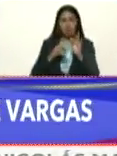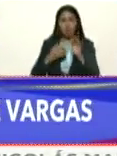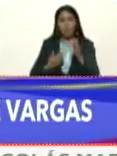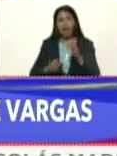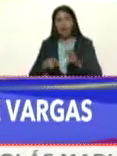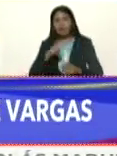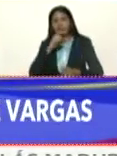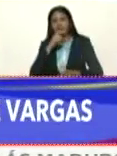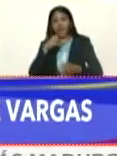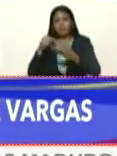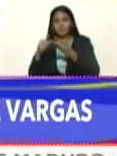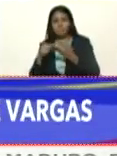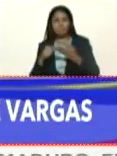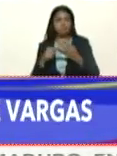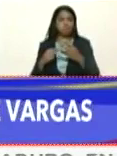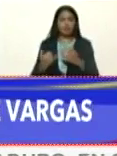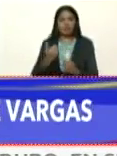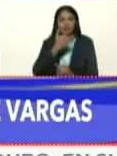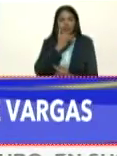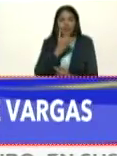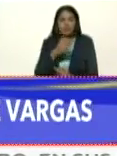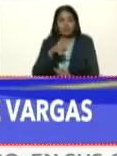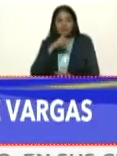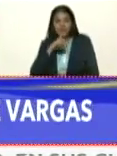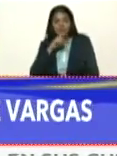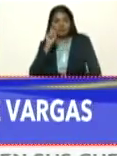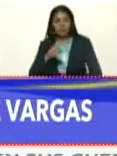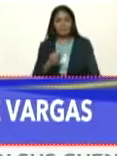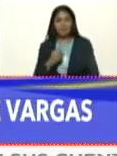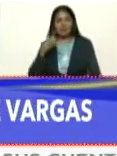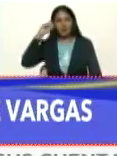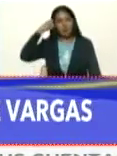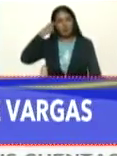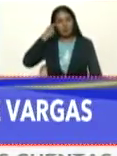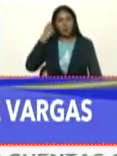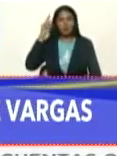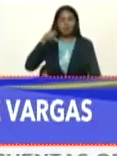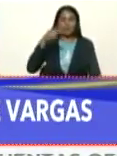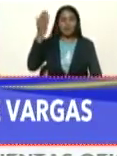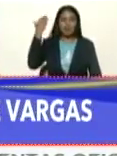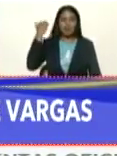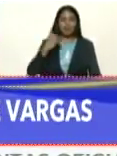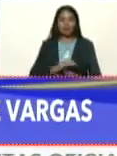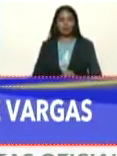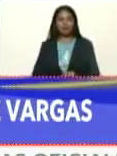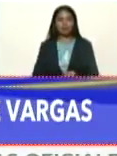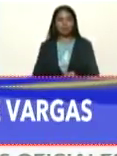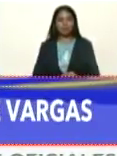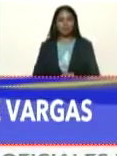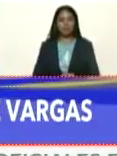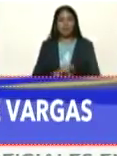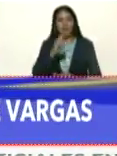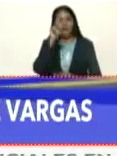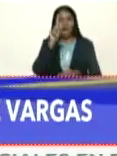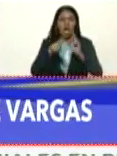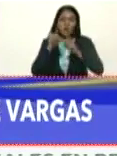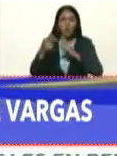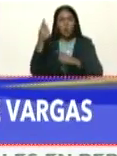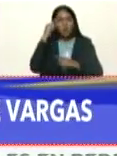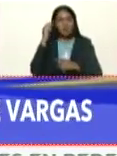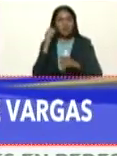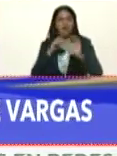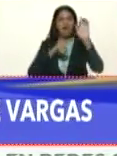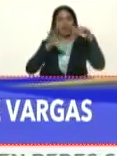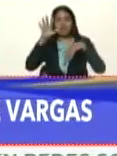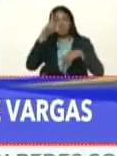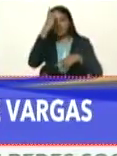vicisitudes, obstáculos y dificultades. Recordábamos ayer, apenas hace unos días, el 15 de febrero